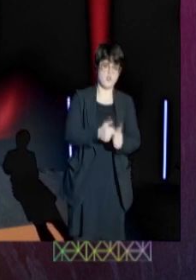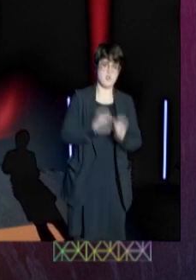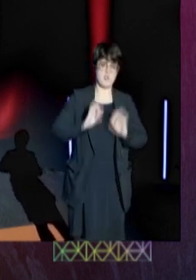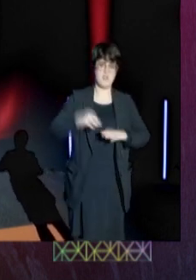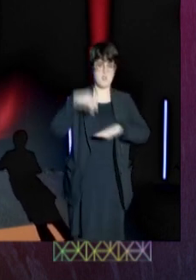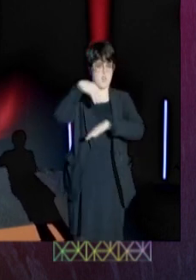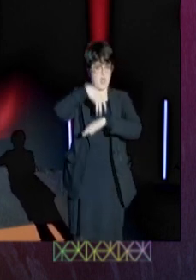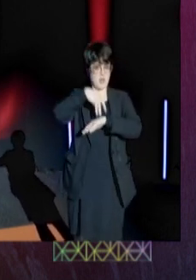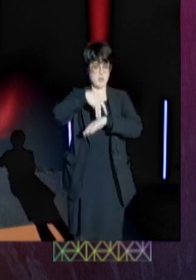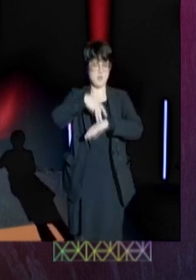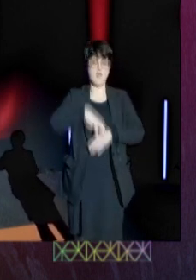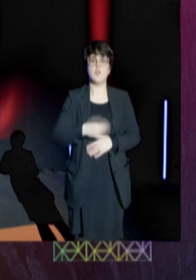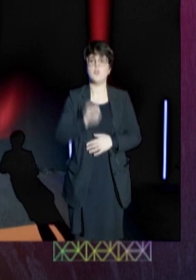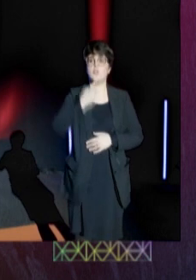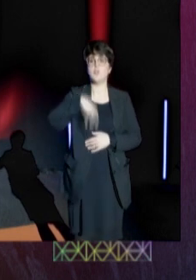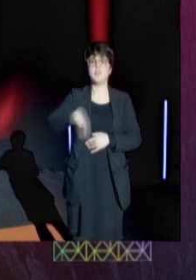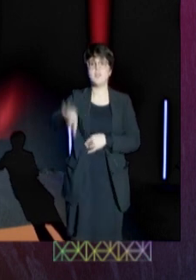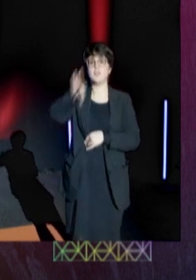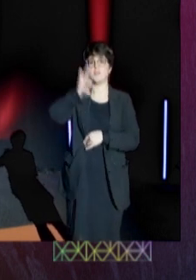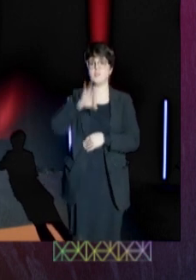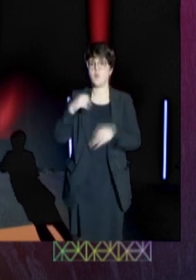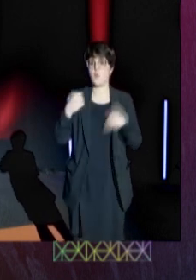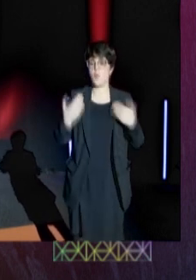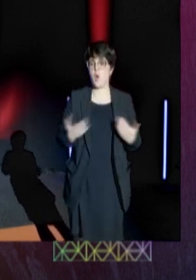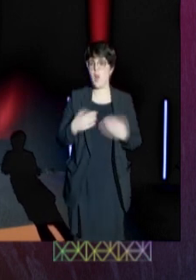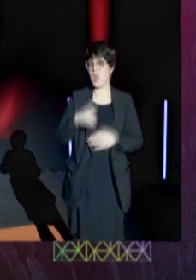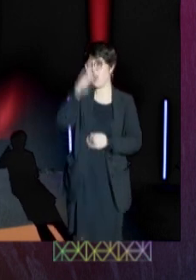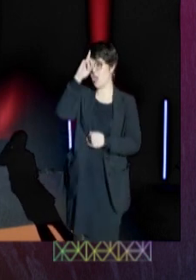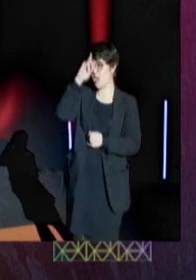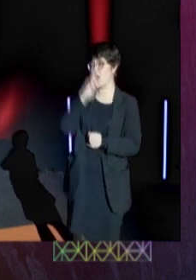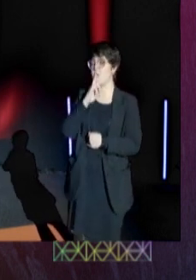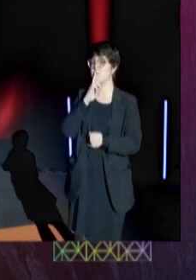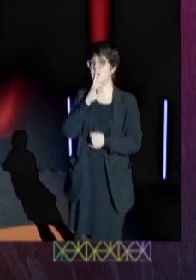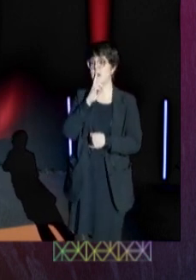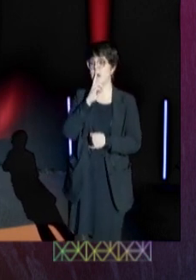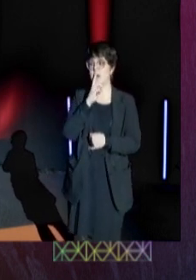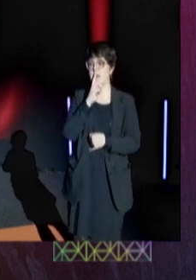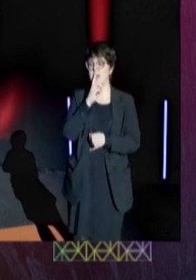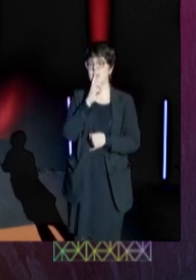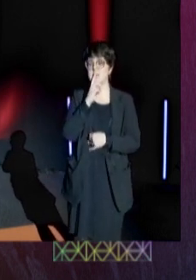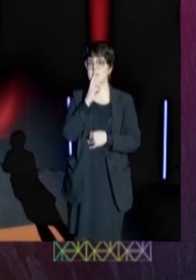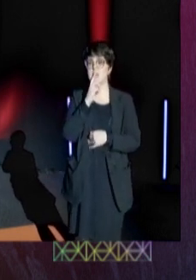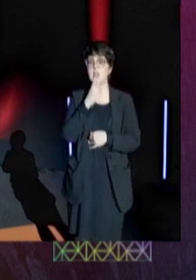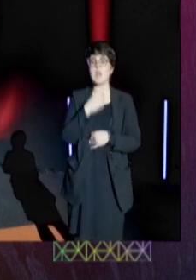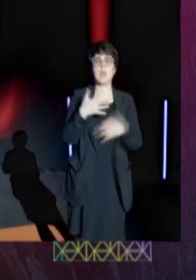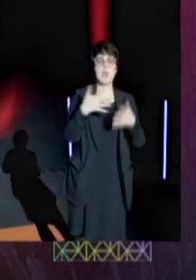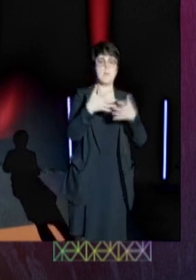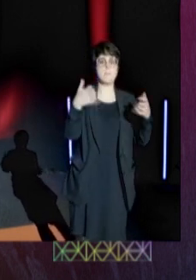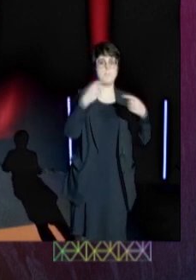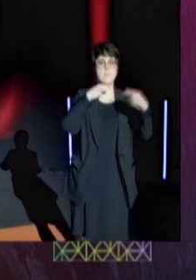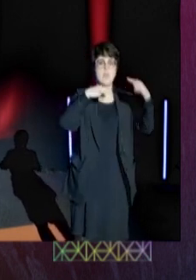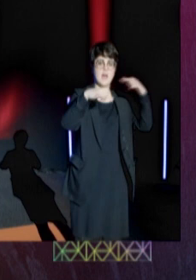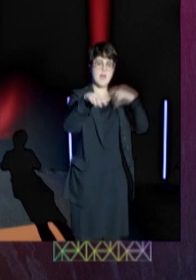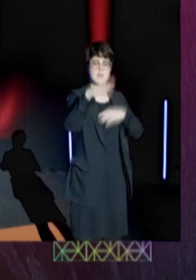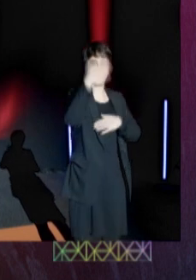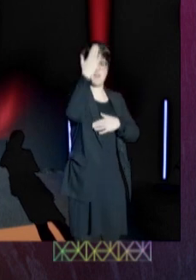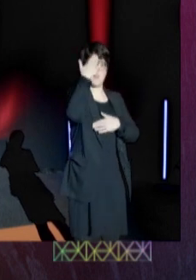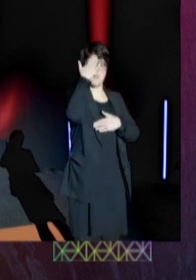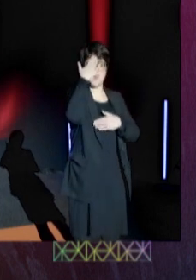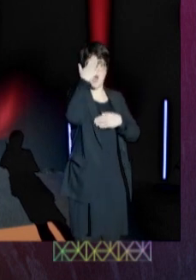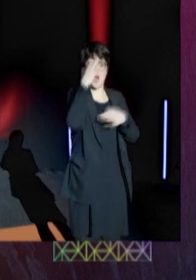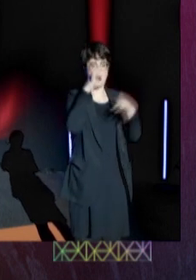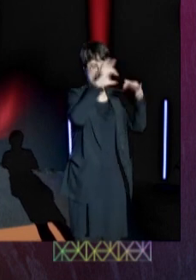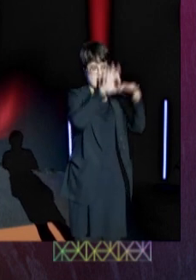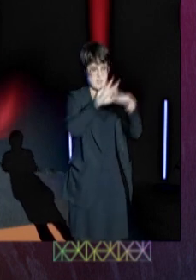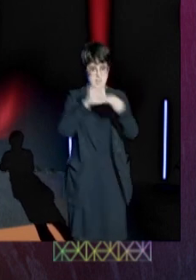Microsoft decidimos que las imágenes que van detrás de cada una de las mensajes principales de las slides eh las